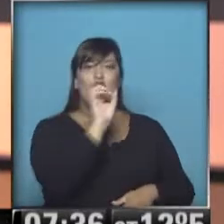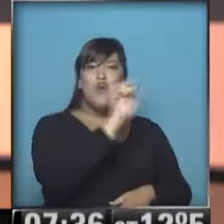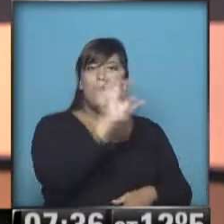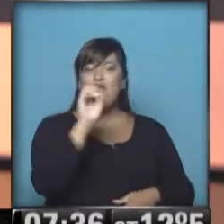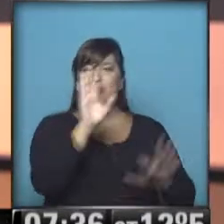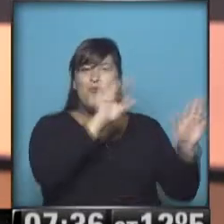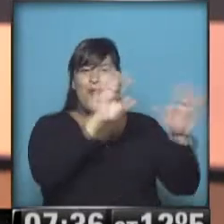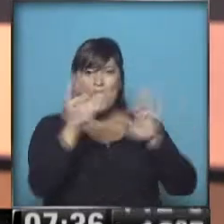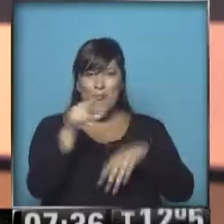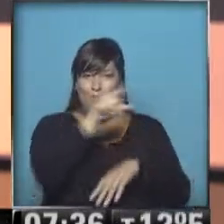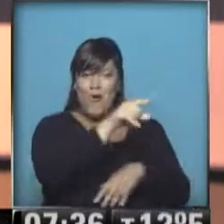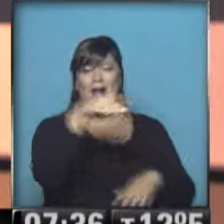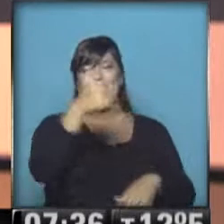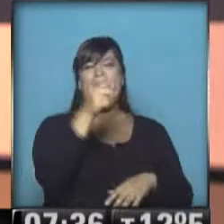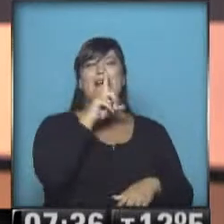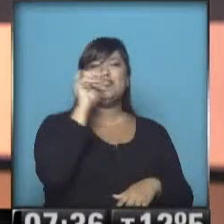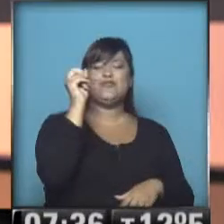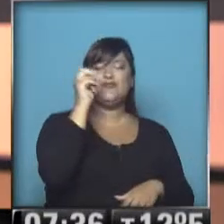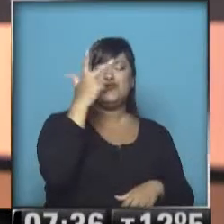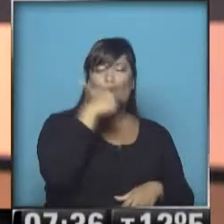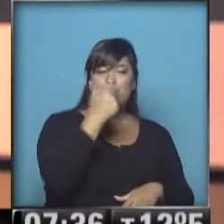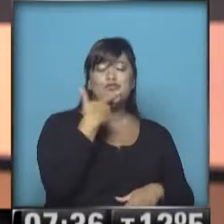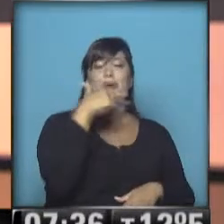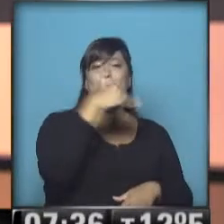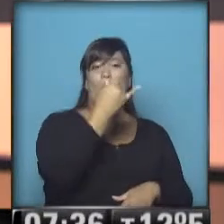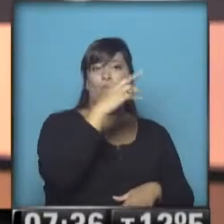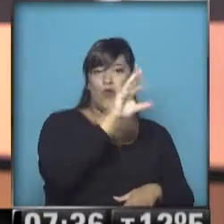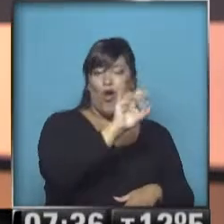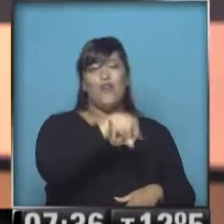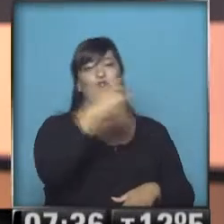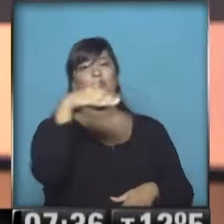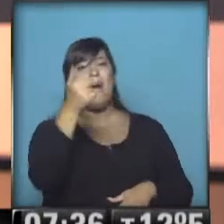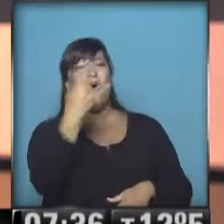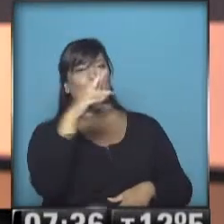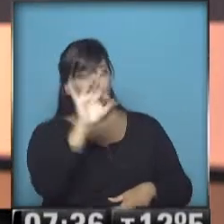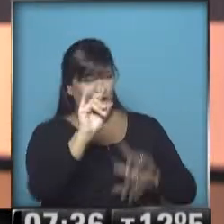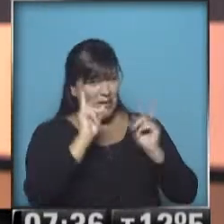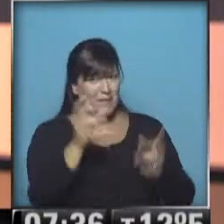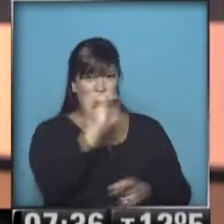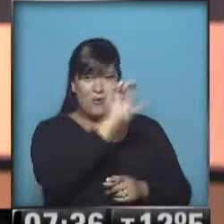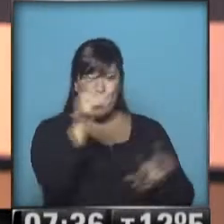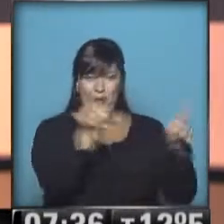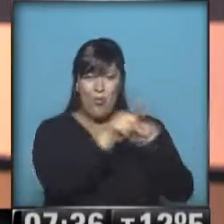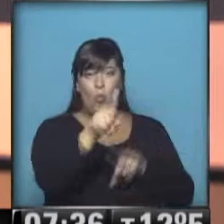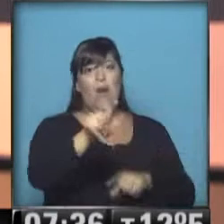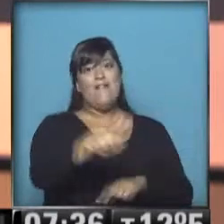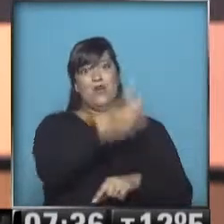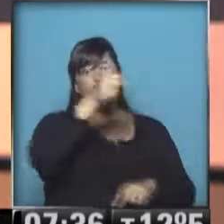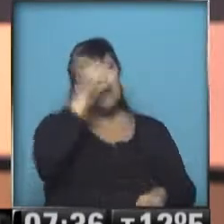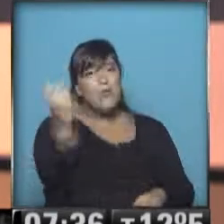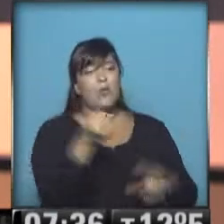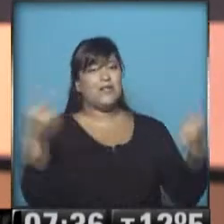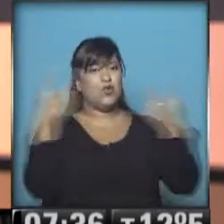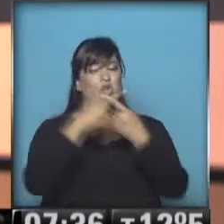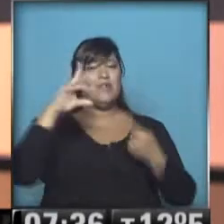San Lorenzo. Mauro Matos y Mauro Seto para esta victoria de San Lorenzo. Muy importante ante, decíamos, ante